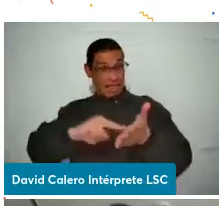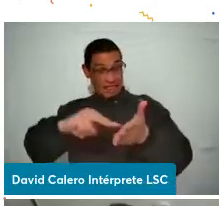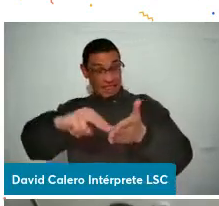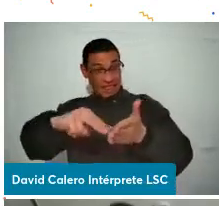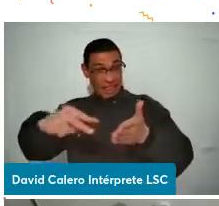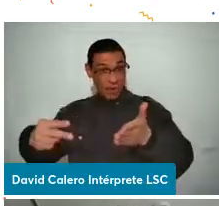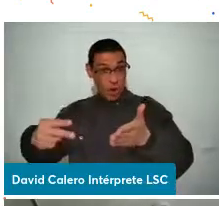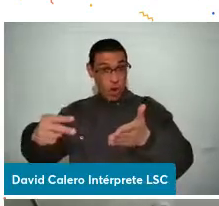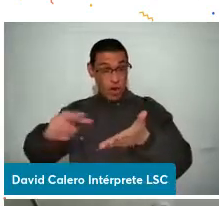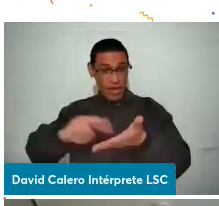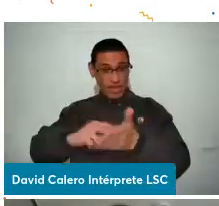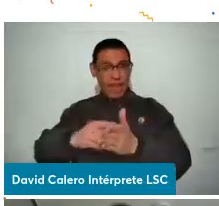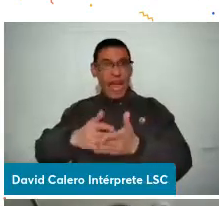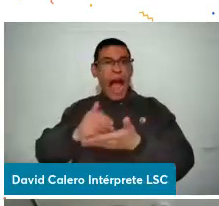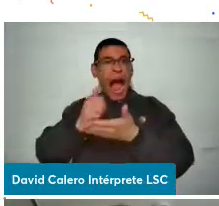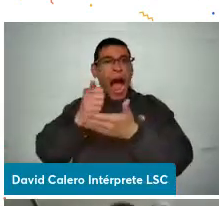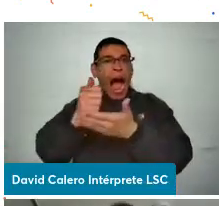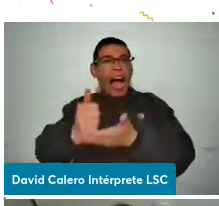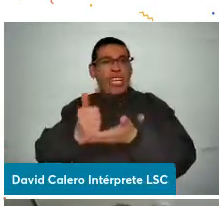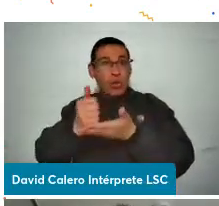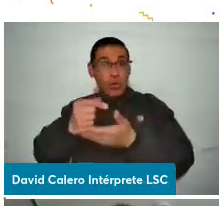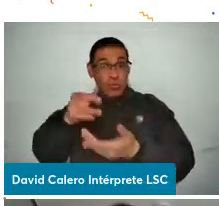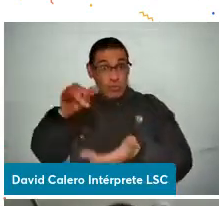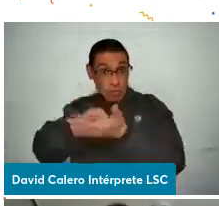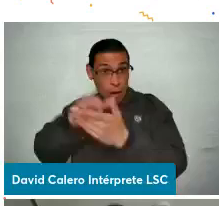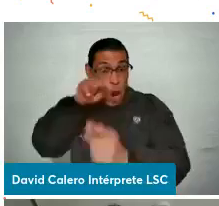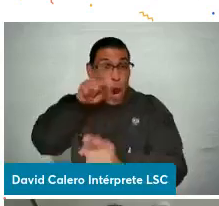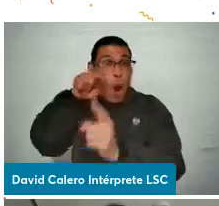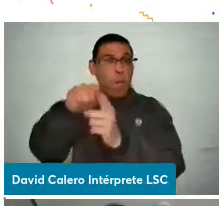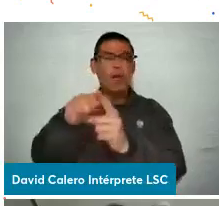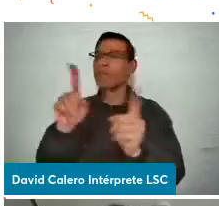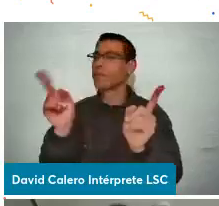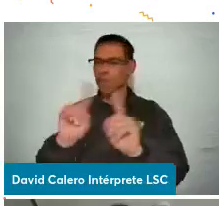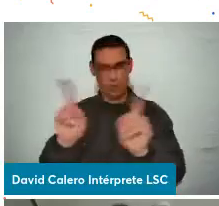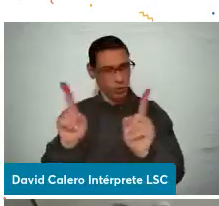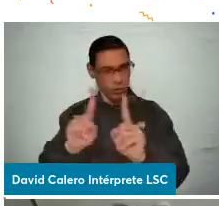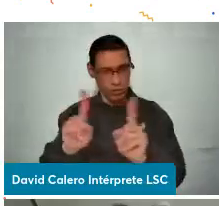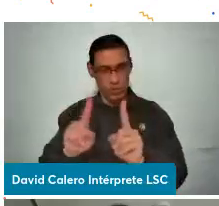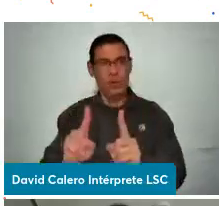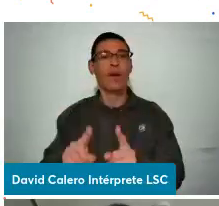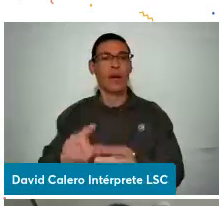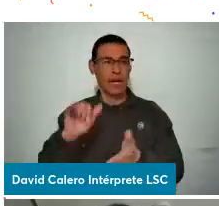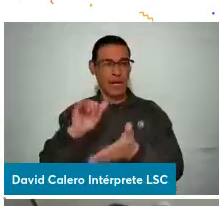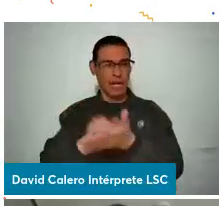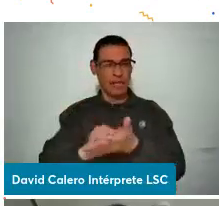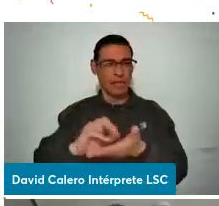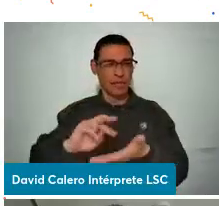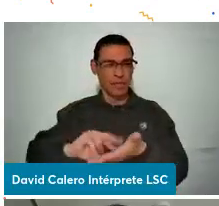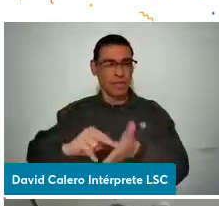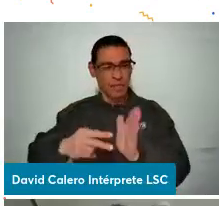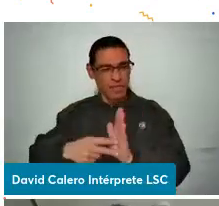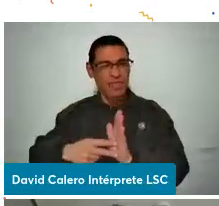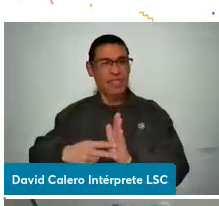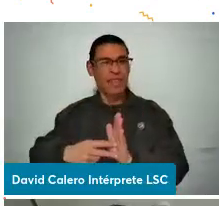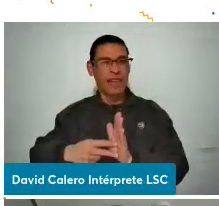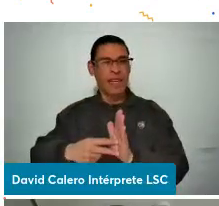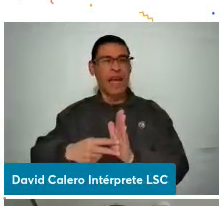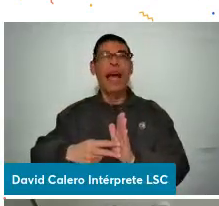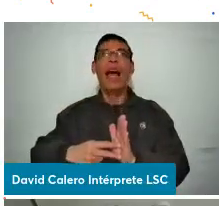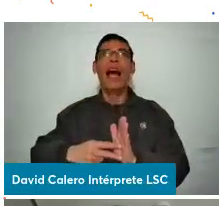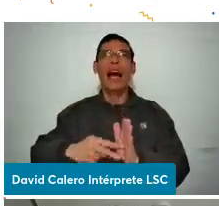fin, ¿listo? Entonces, en ese sentido, pues la tecnología es, digamos,